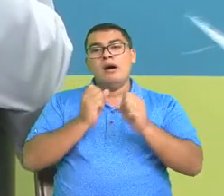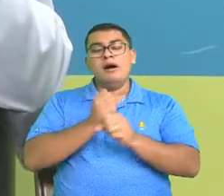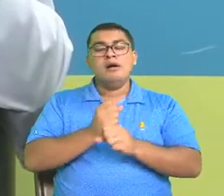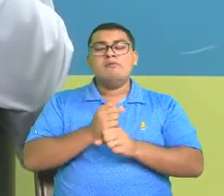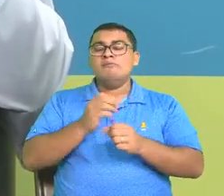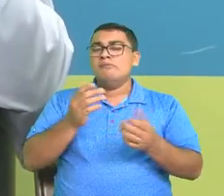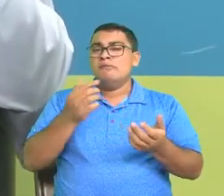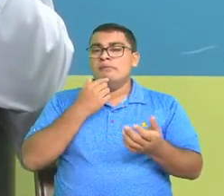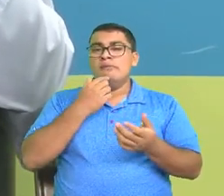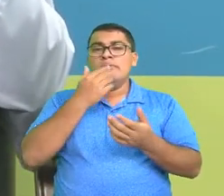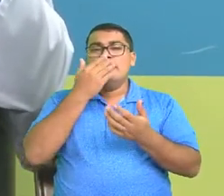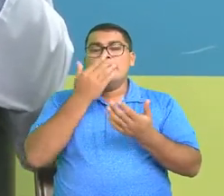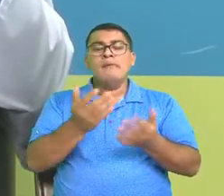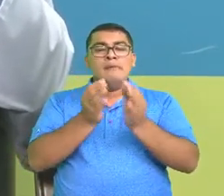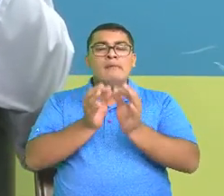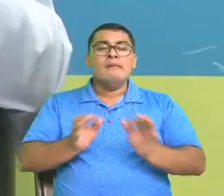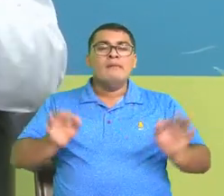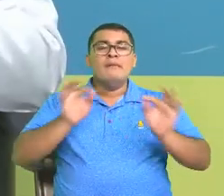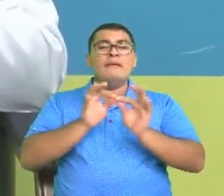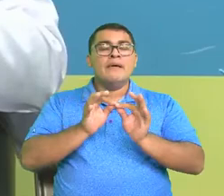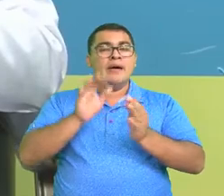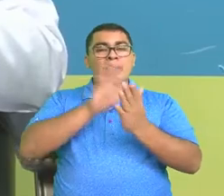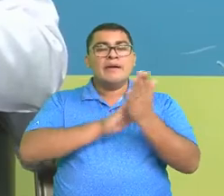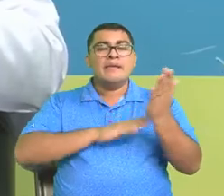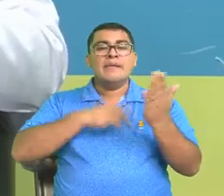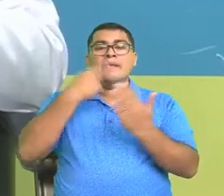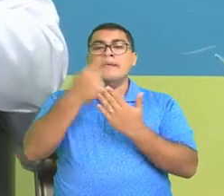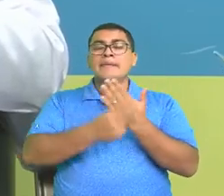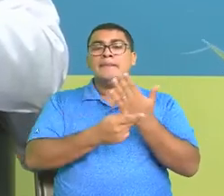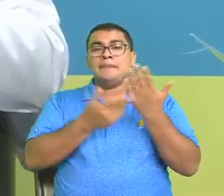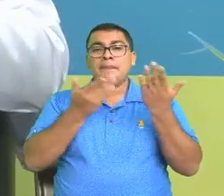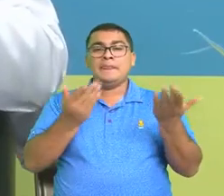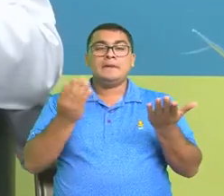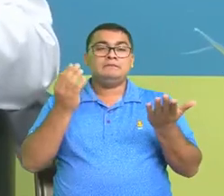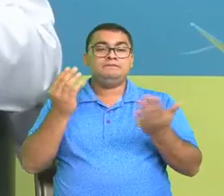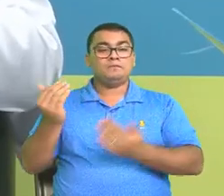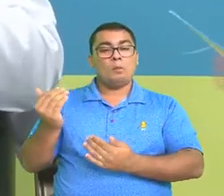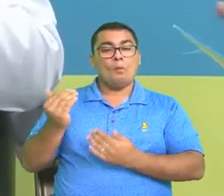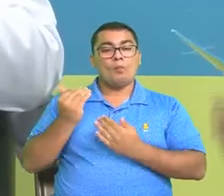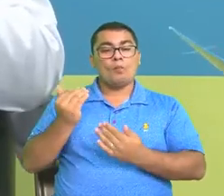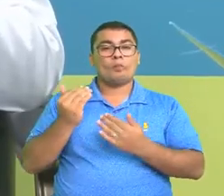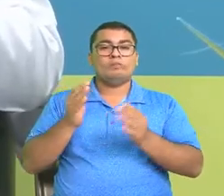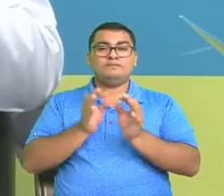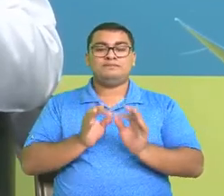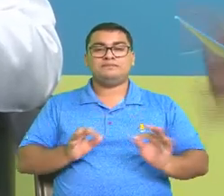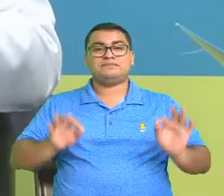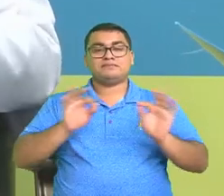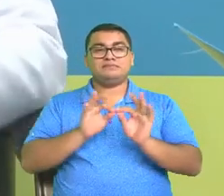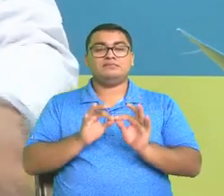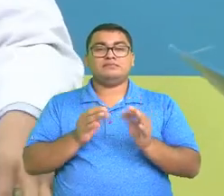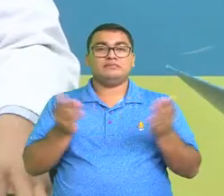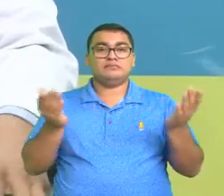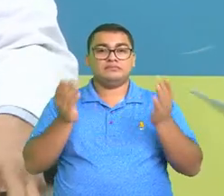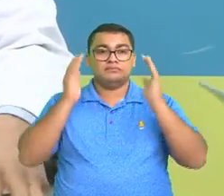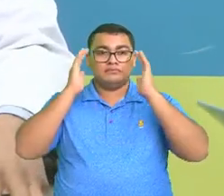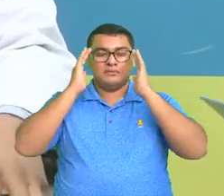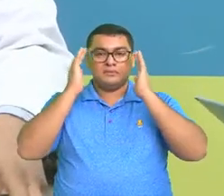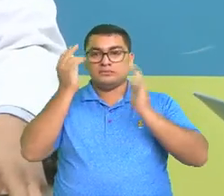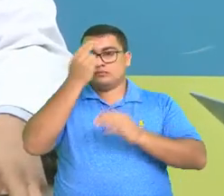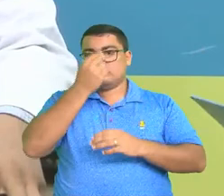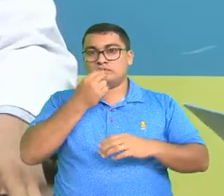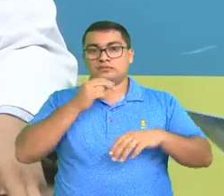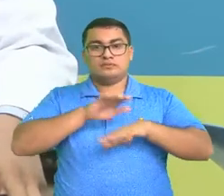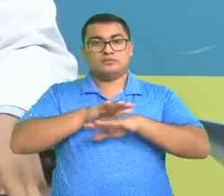Entonces, generalmente debería haber más un programa para la lactancia materna, contribuir más a la lactancia materna. Última pregunta,